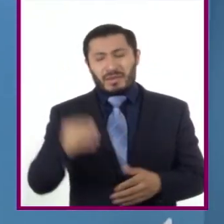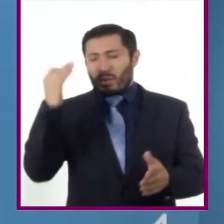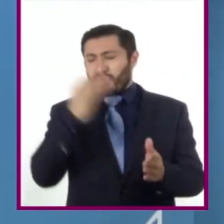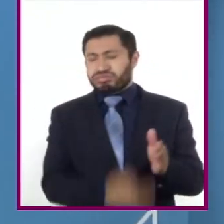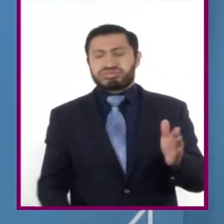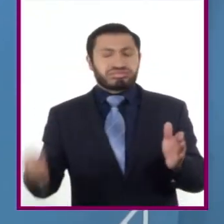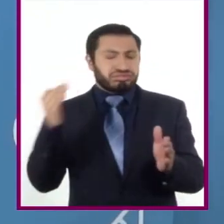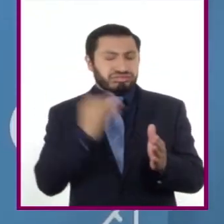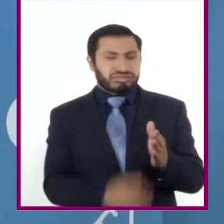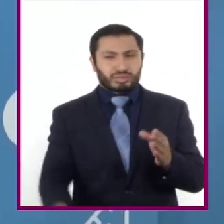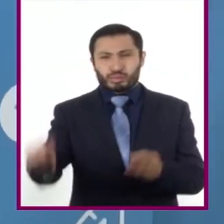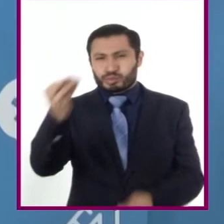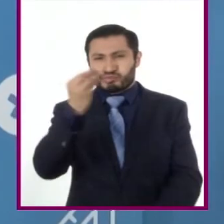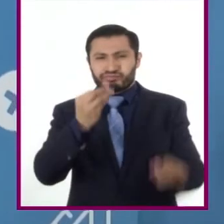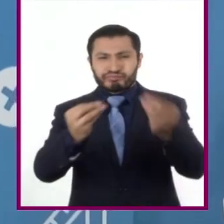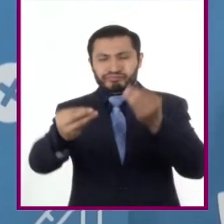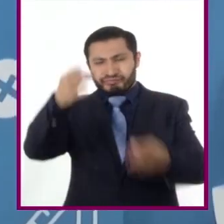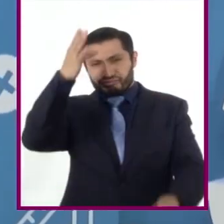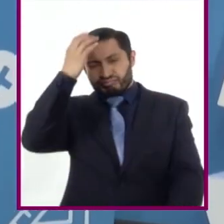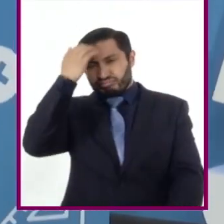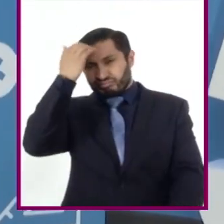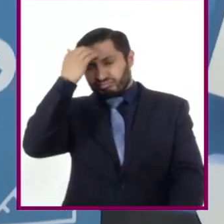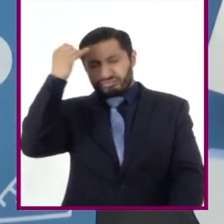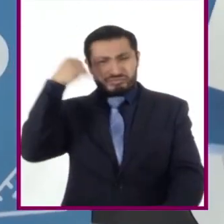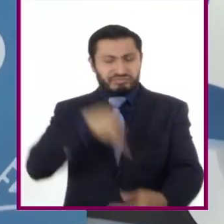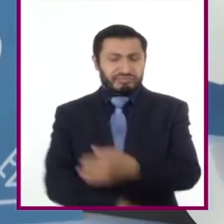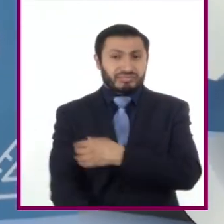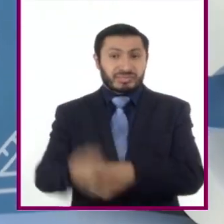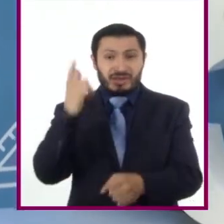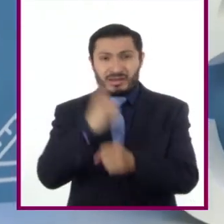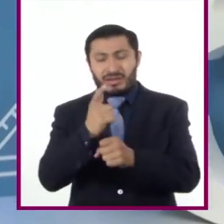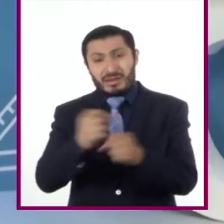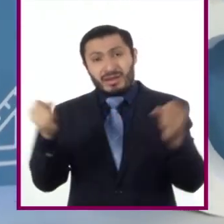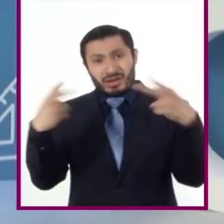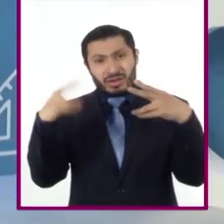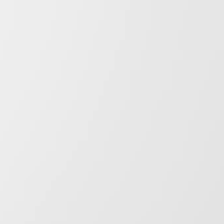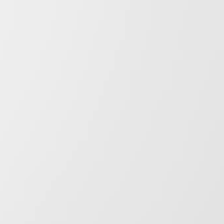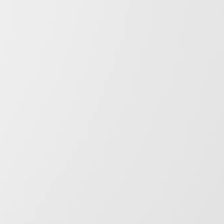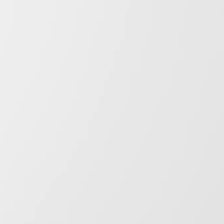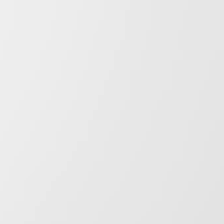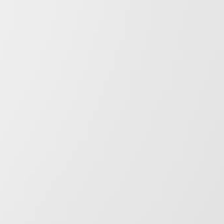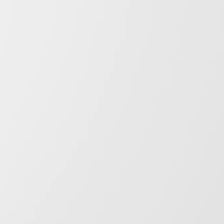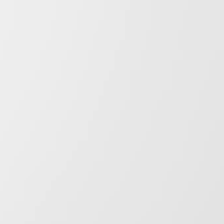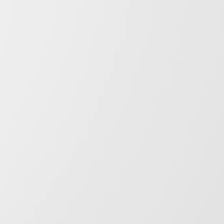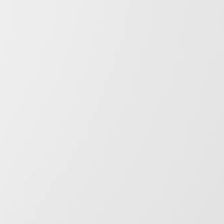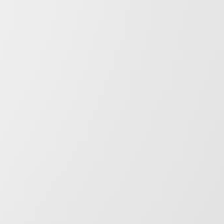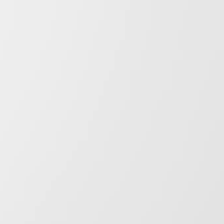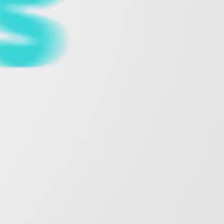mucho por explorar y descubrir, así que nos vemos en la próxima sesión.